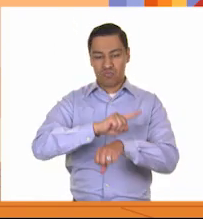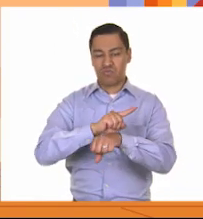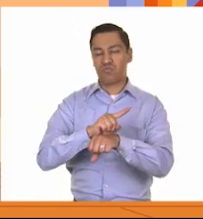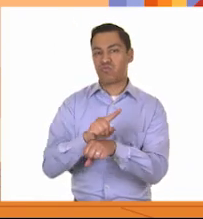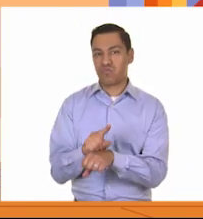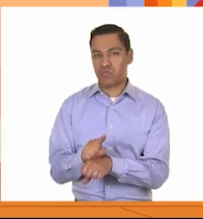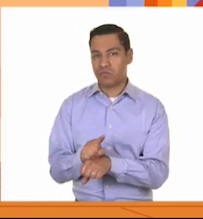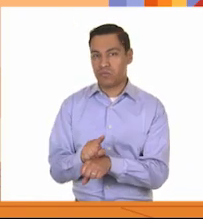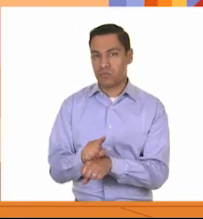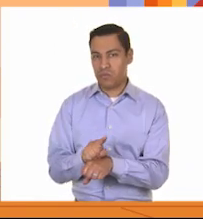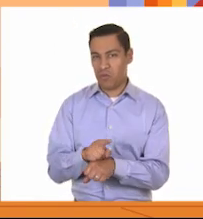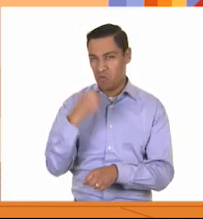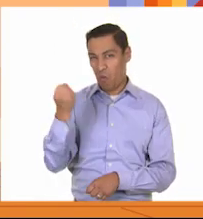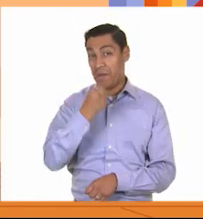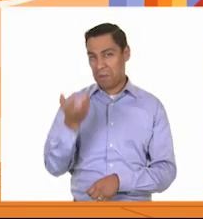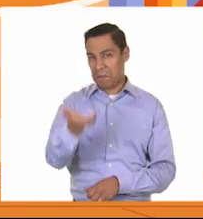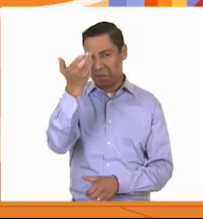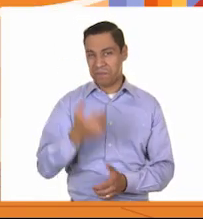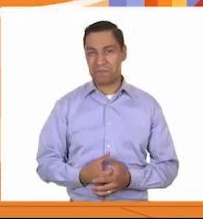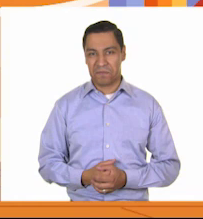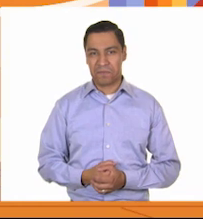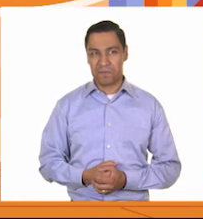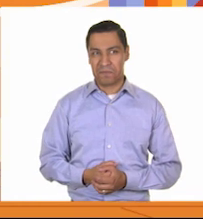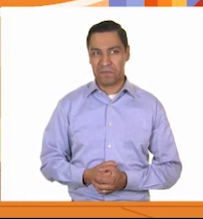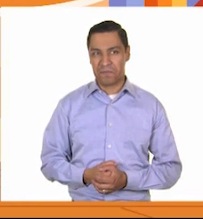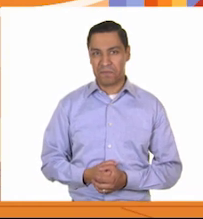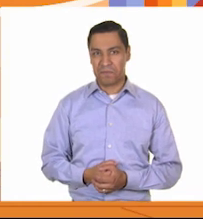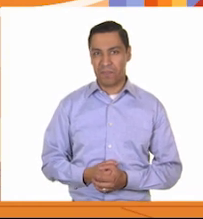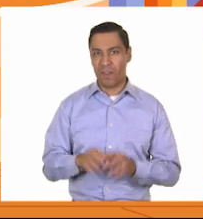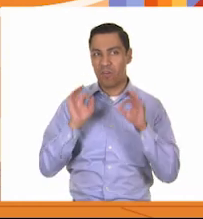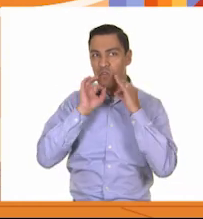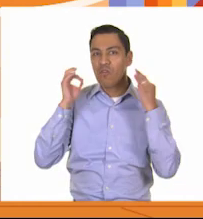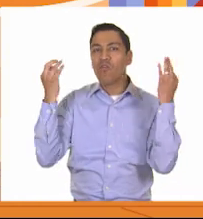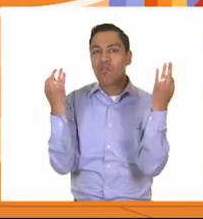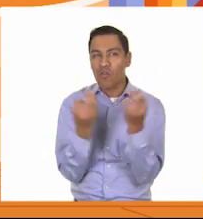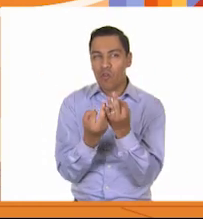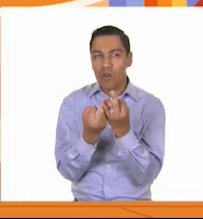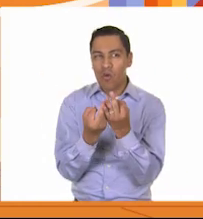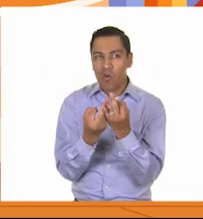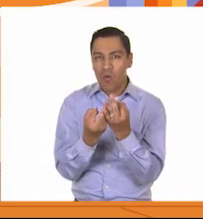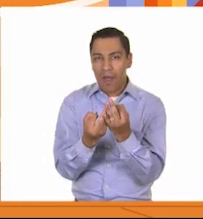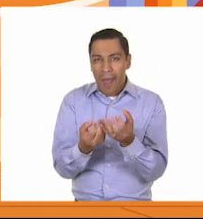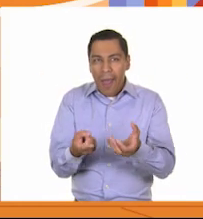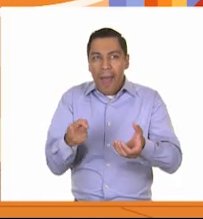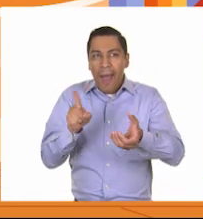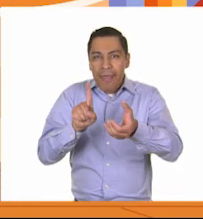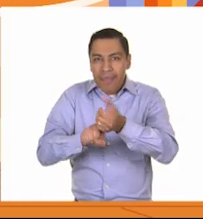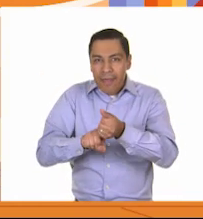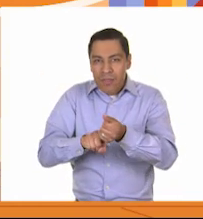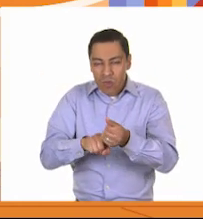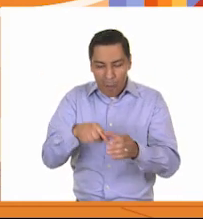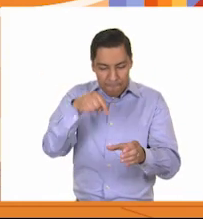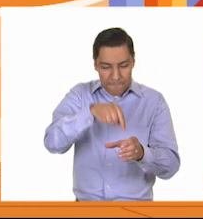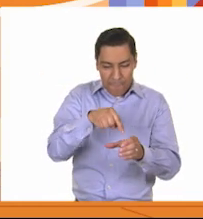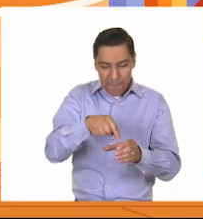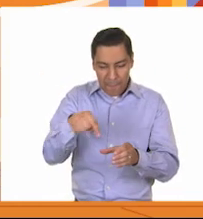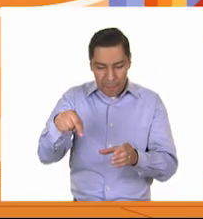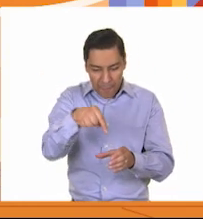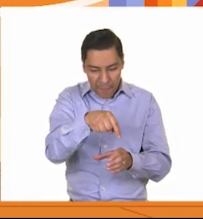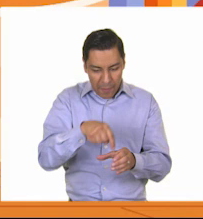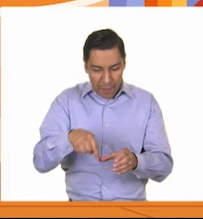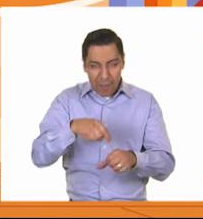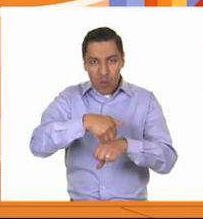responder. ¡Mucha suerte! ¿Qué figura geométrica tiene el dado con el que se avanza en los tableros de los juegos de